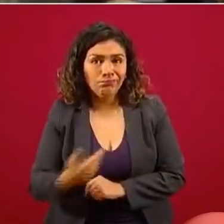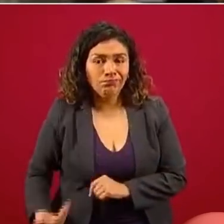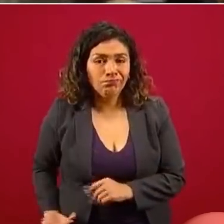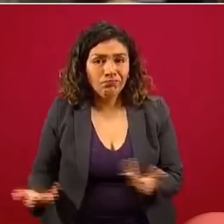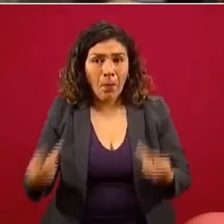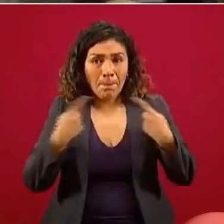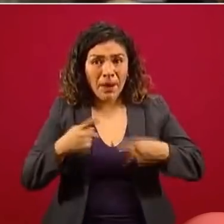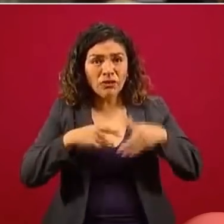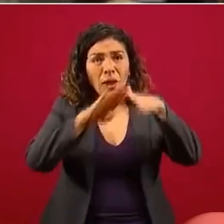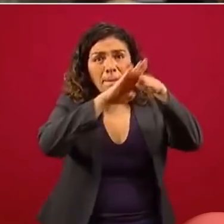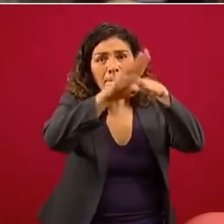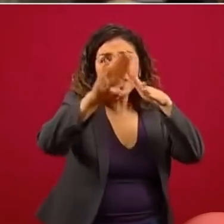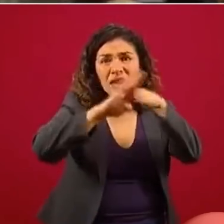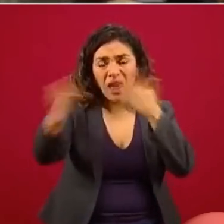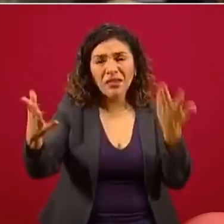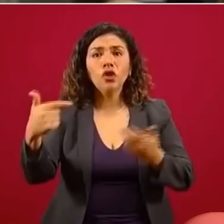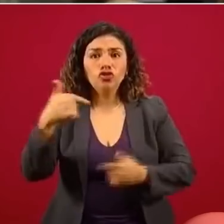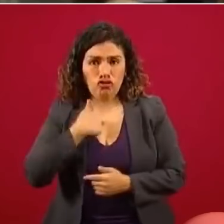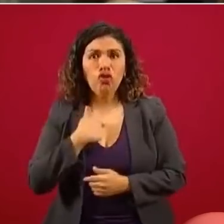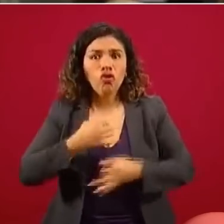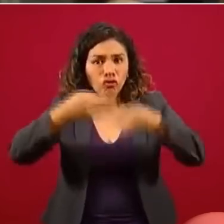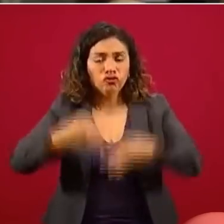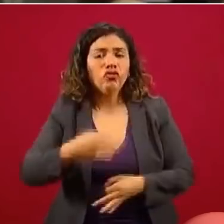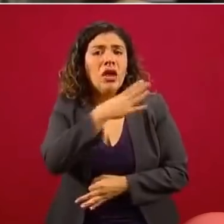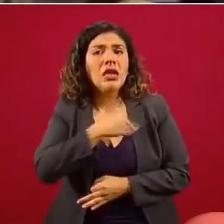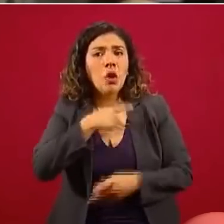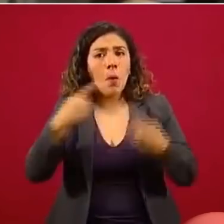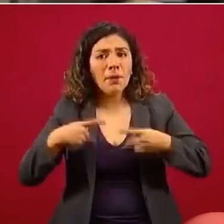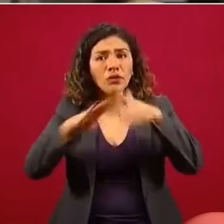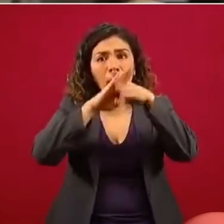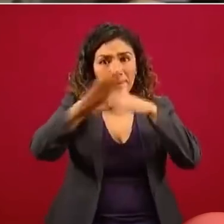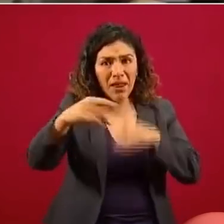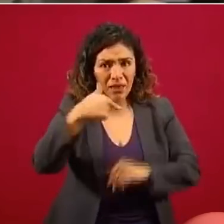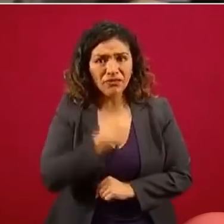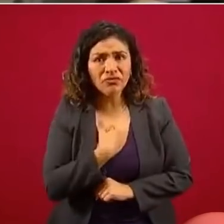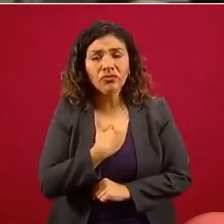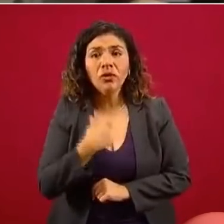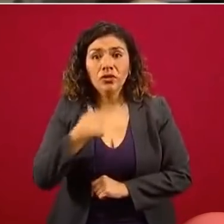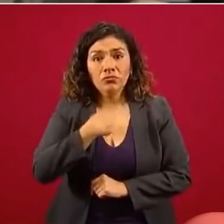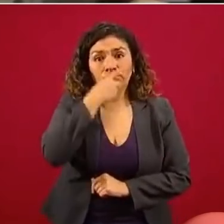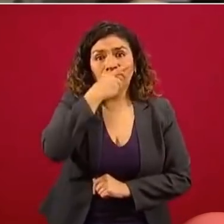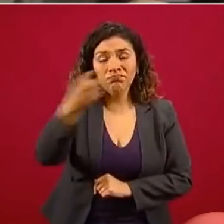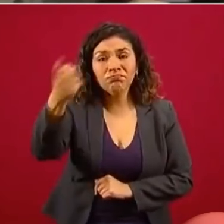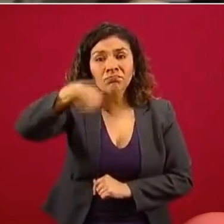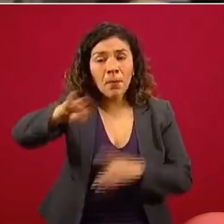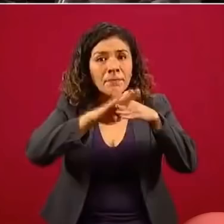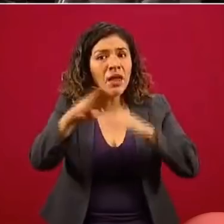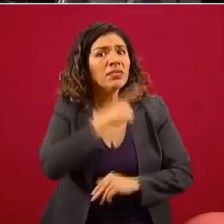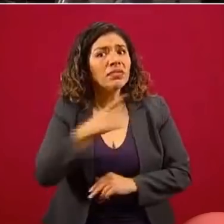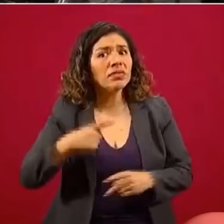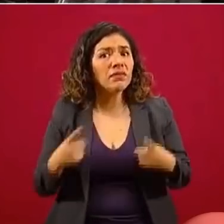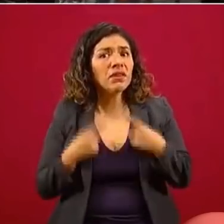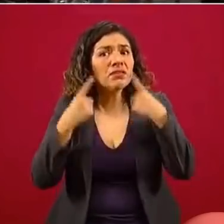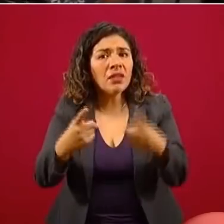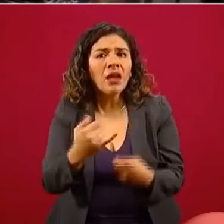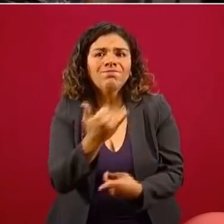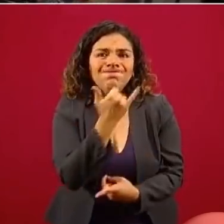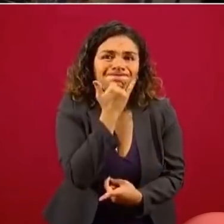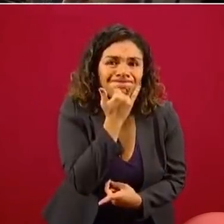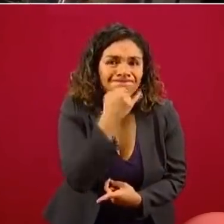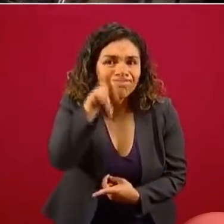los migrantes, y como hijo de un migrante que soy, a ellos, los migrantes, también se les debe ofrecer